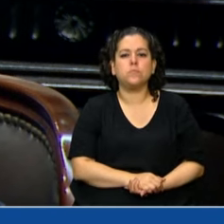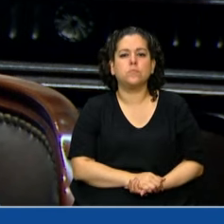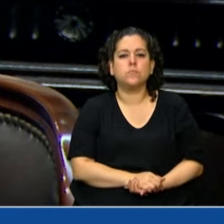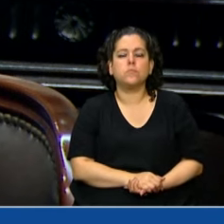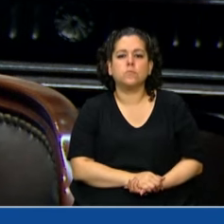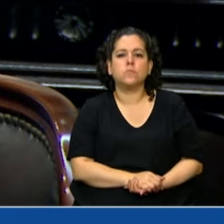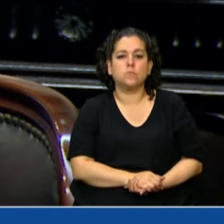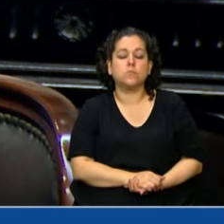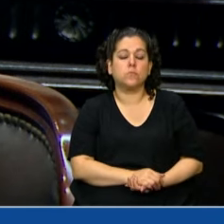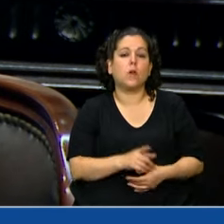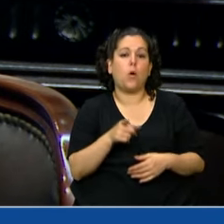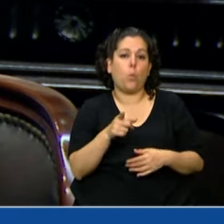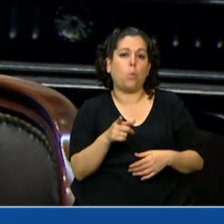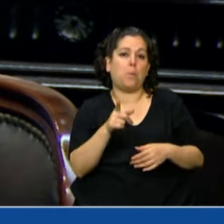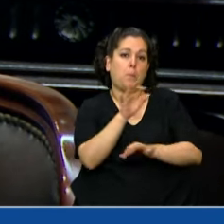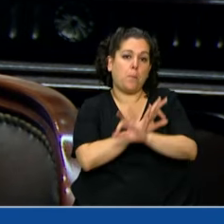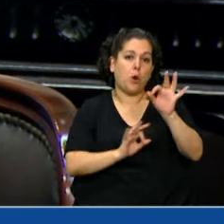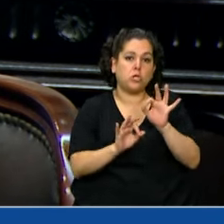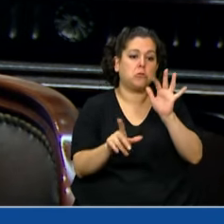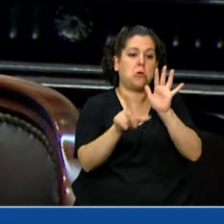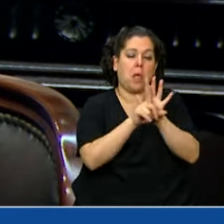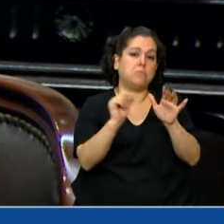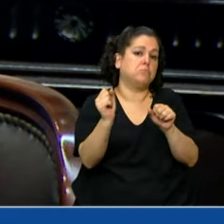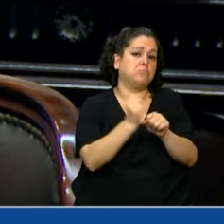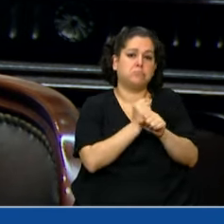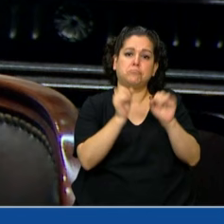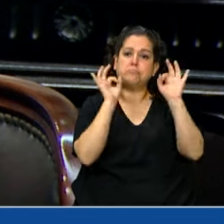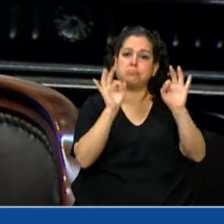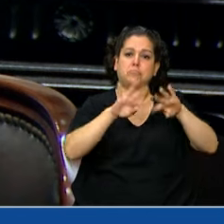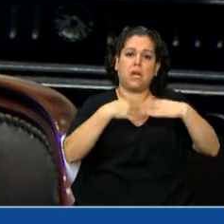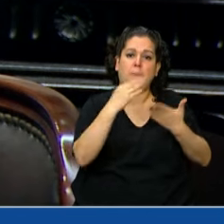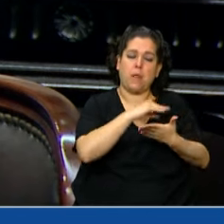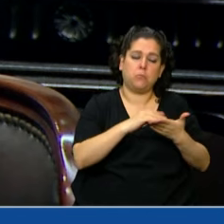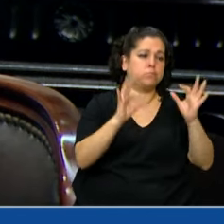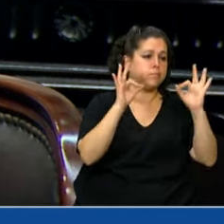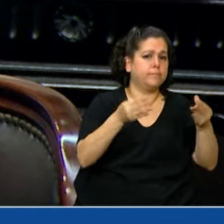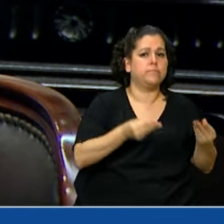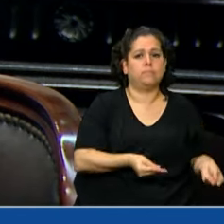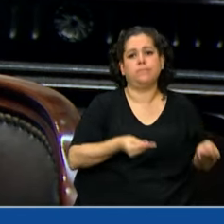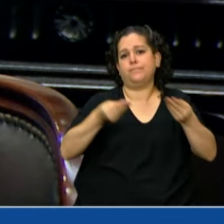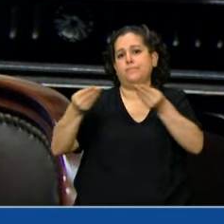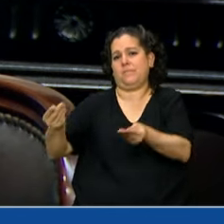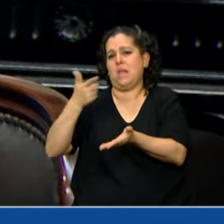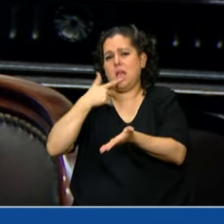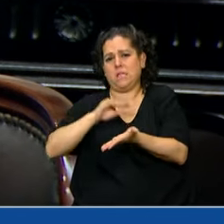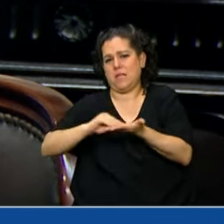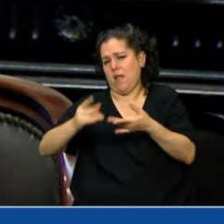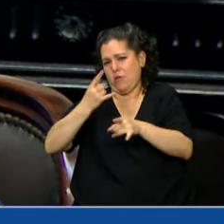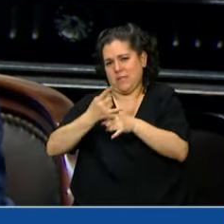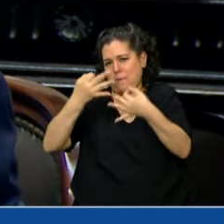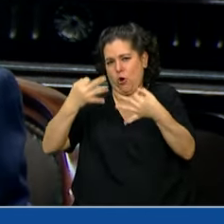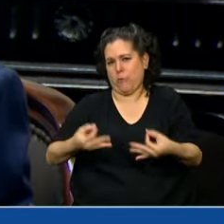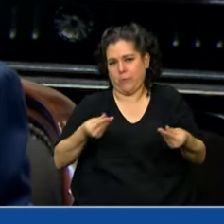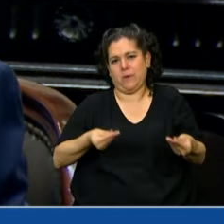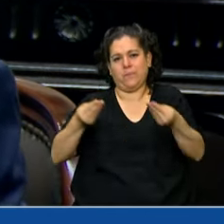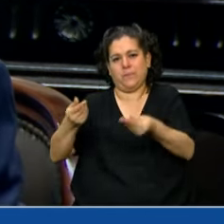embargo aprobado que fue el proyecto aquí en la cámara de diputados pasó al senado como Es lógico y como corresponde y